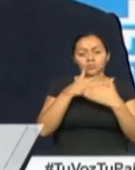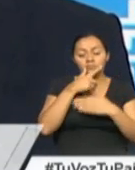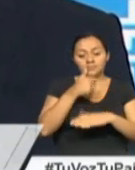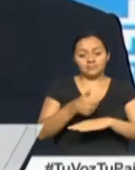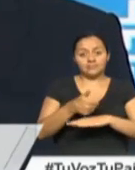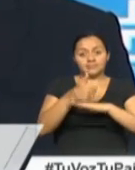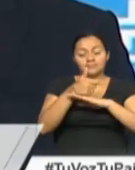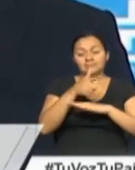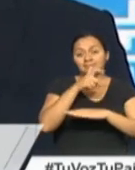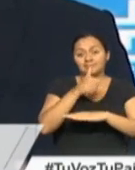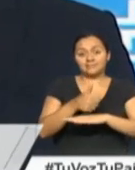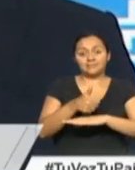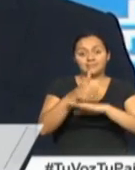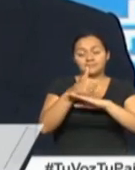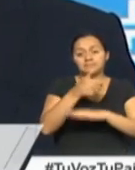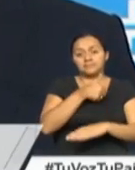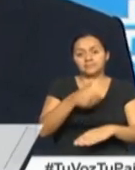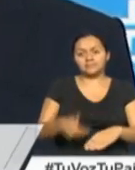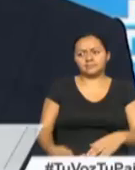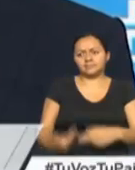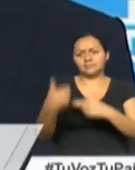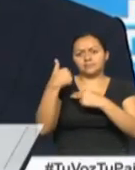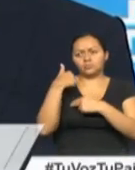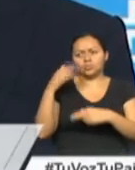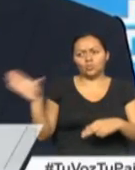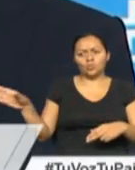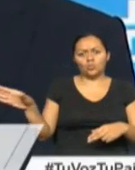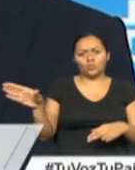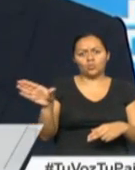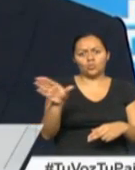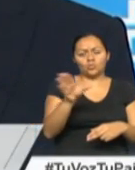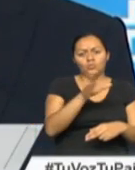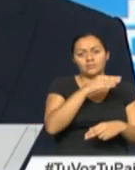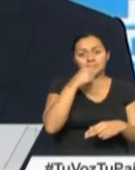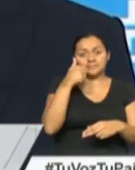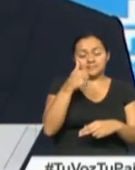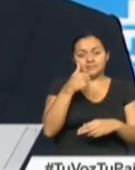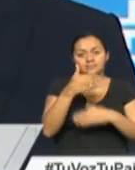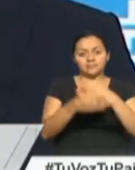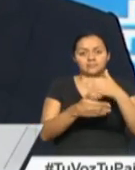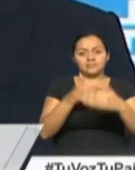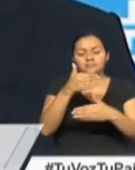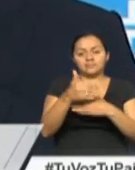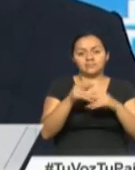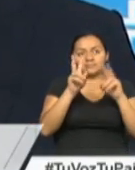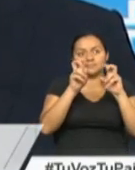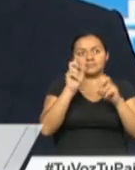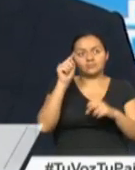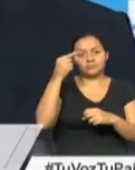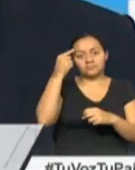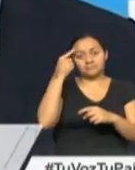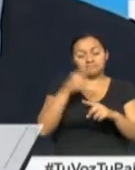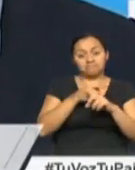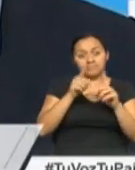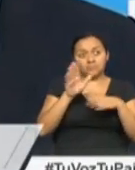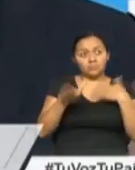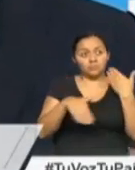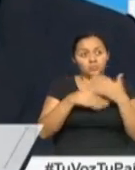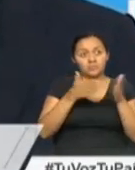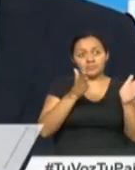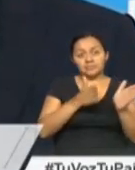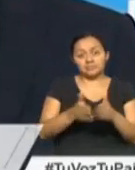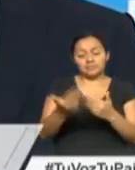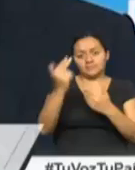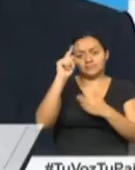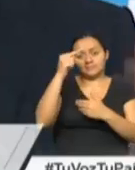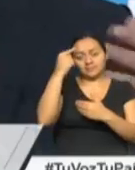Poder Ejecutivo Nacional, él está a cargo de todo lo que tiene que ver con las áreas de gobierno, pero no implica que todas las acciones del